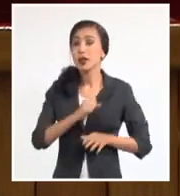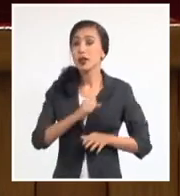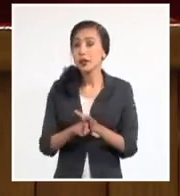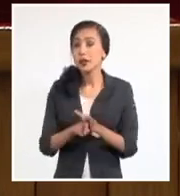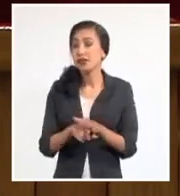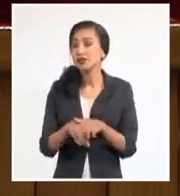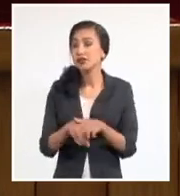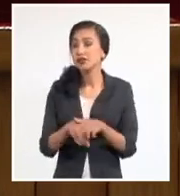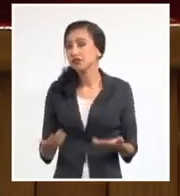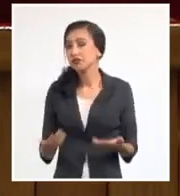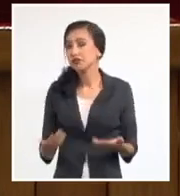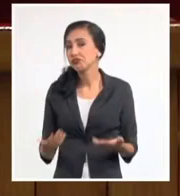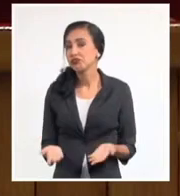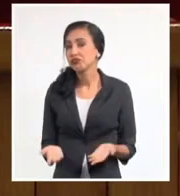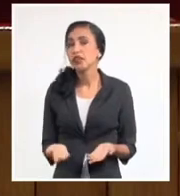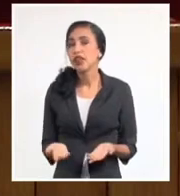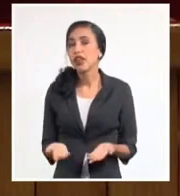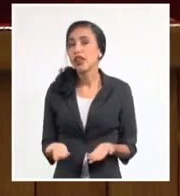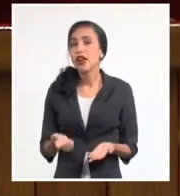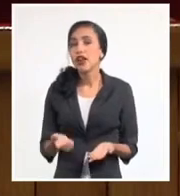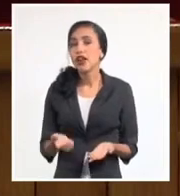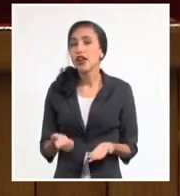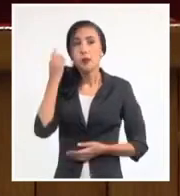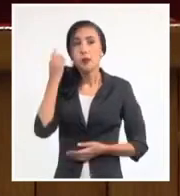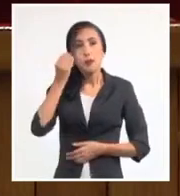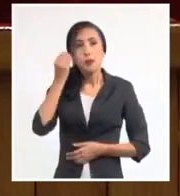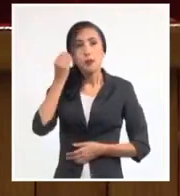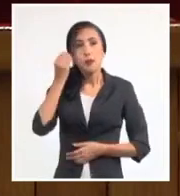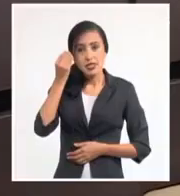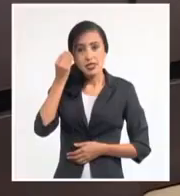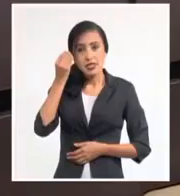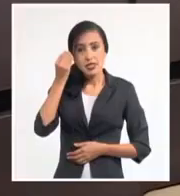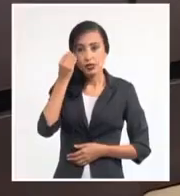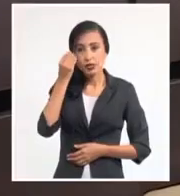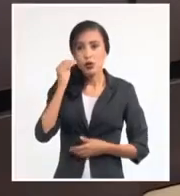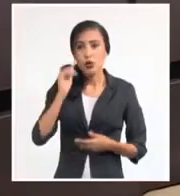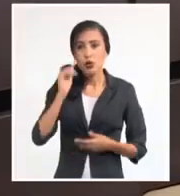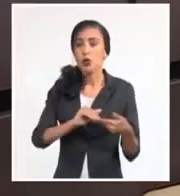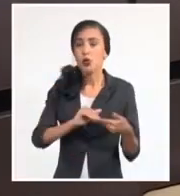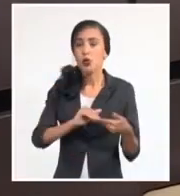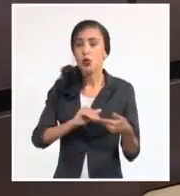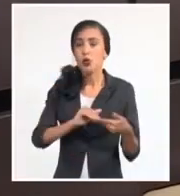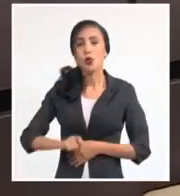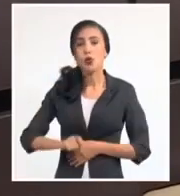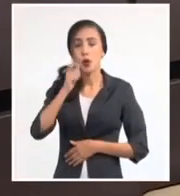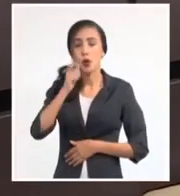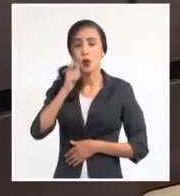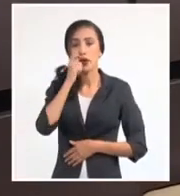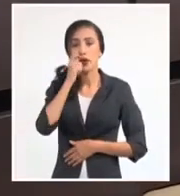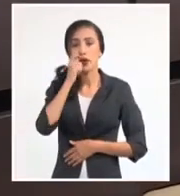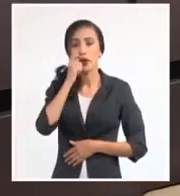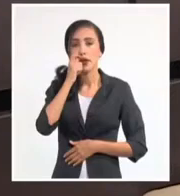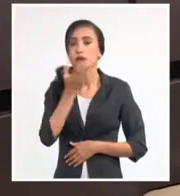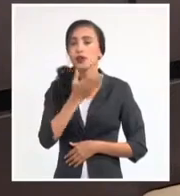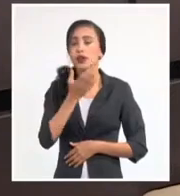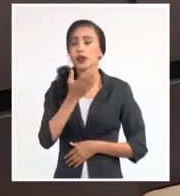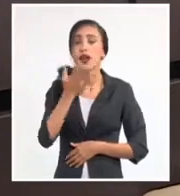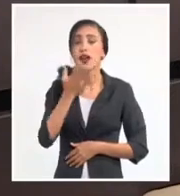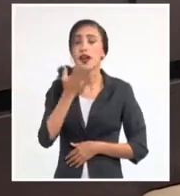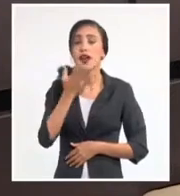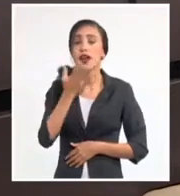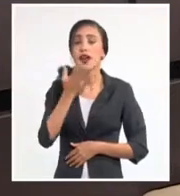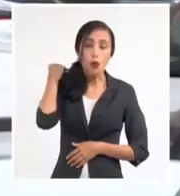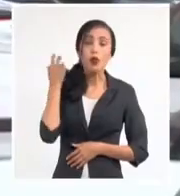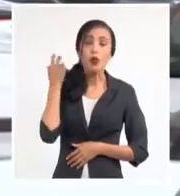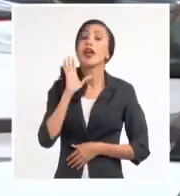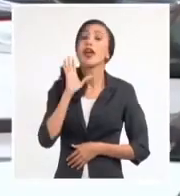con un pensamiento del compañero general de Ejército Raúl Castro cuando se refería